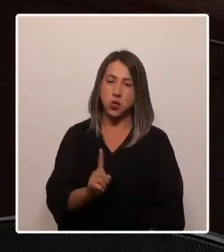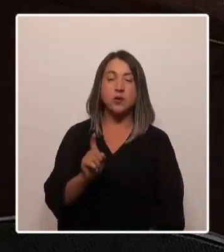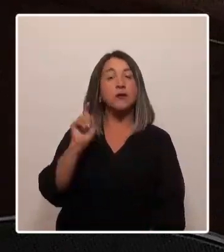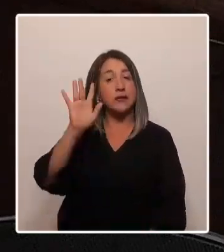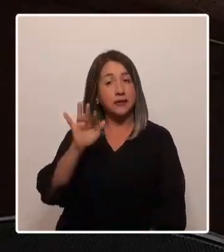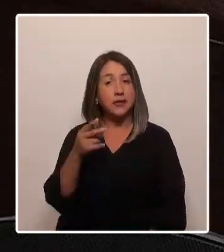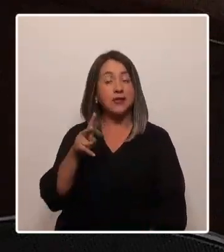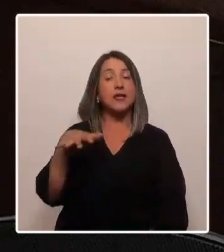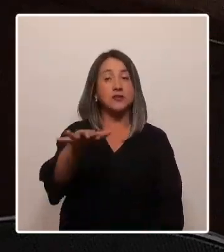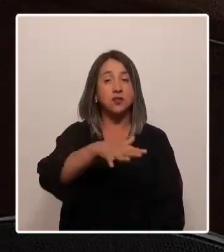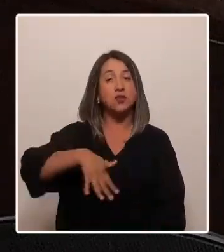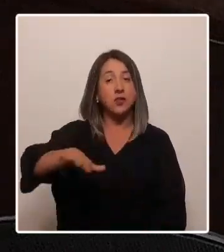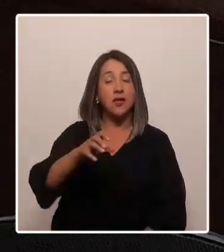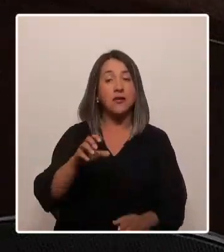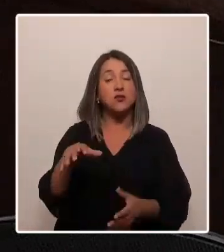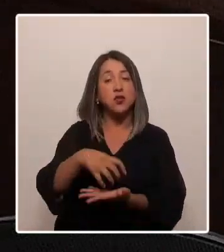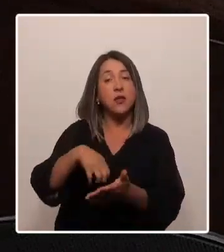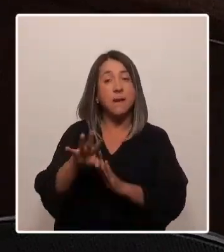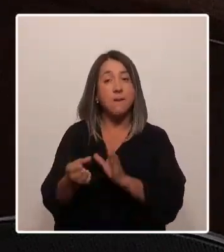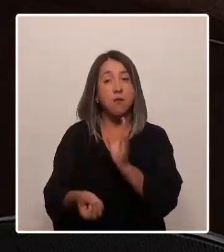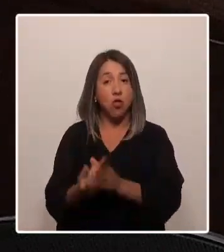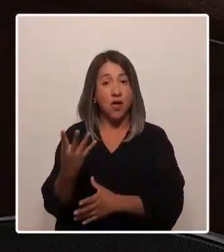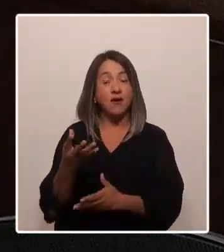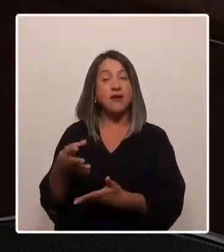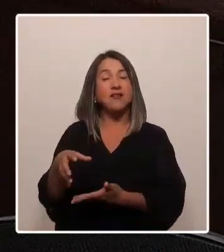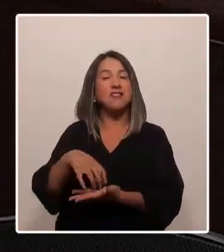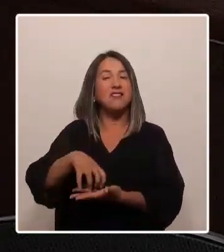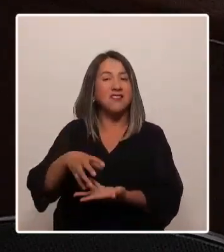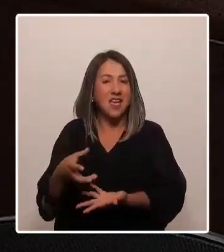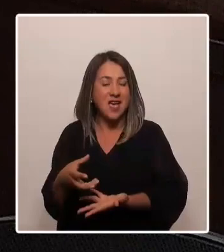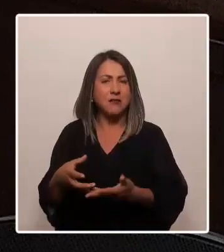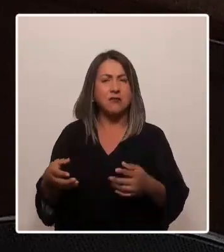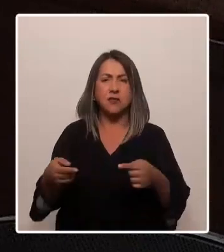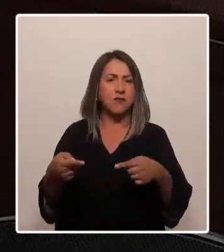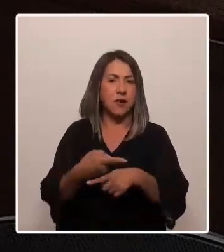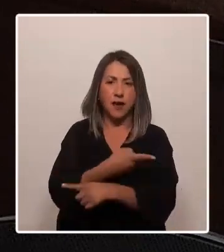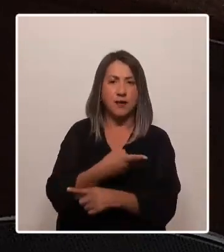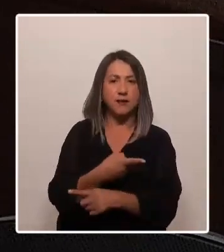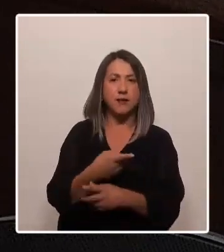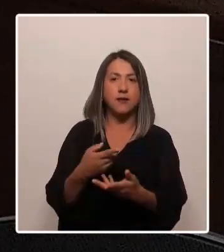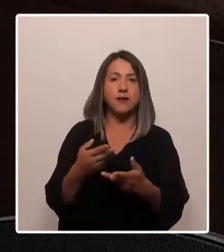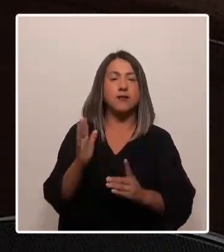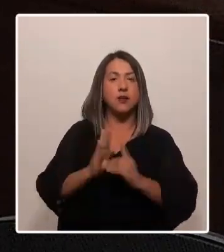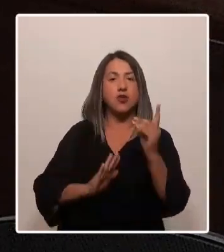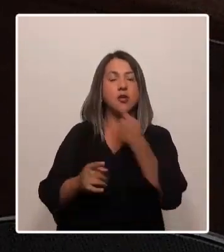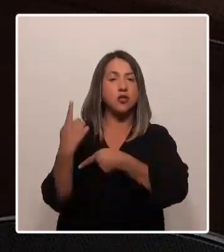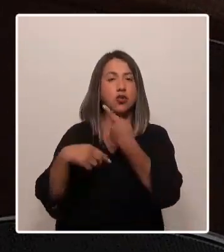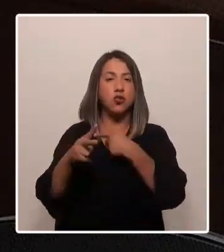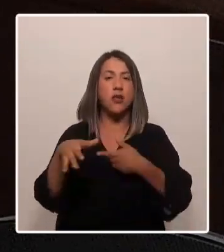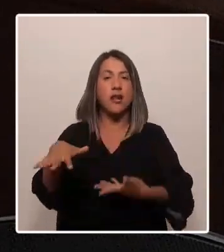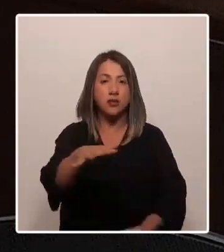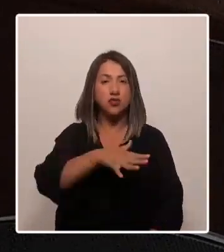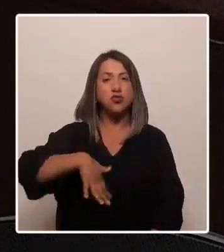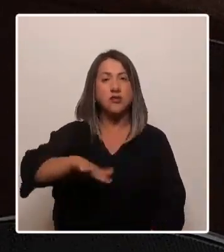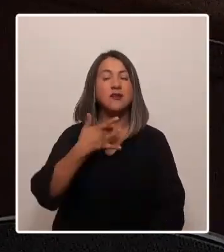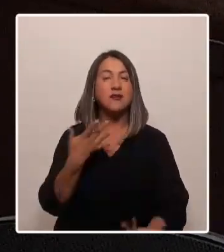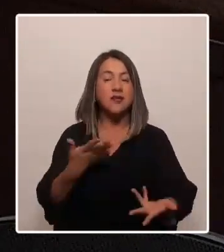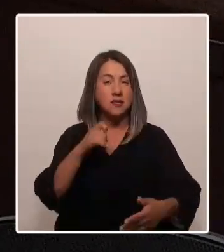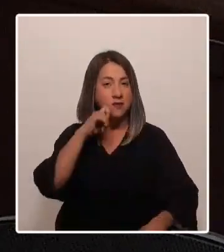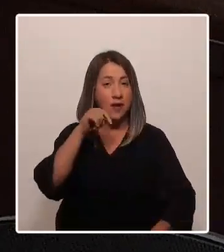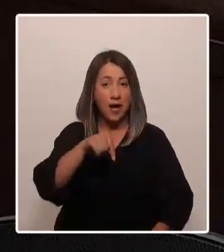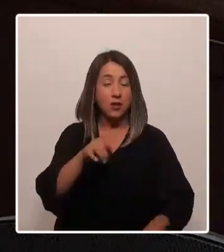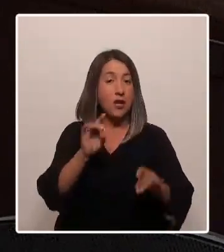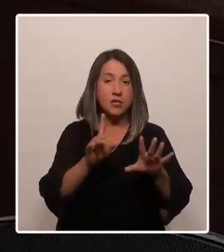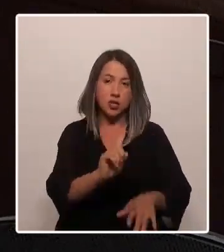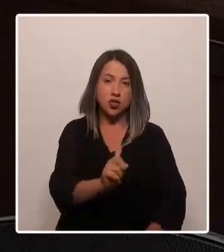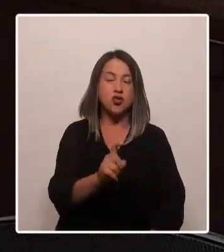llamada moderna, son la expresión de las tendencias espontáneas, naturales del desarrollo histórico de la sociedad. Pues bien, esto no es así. La